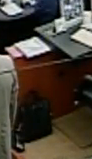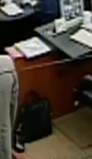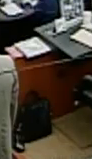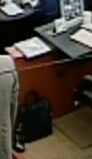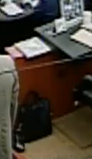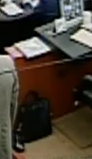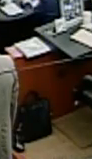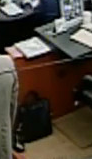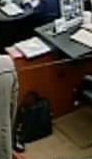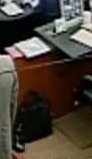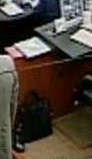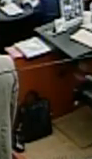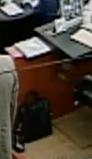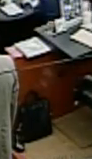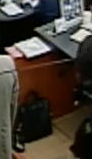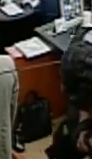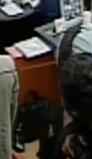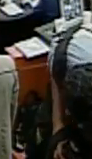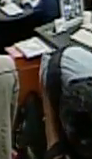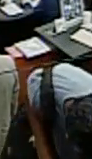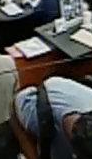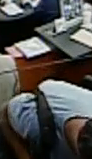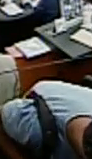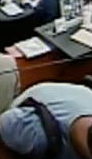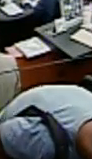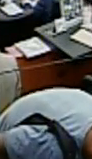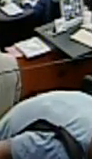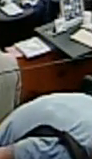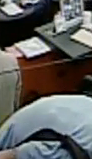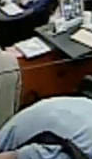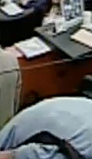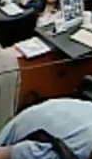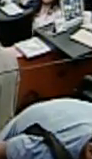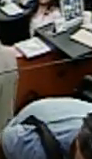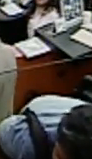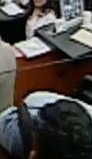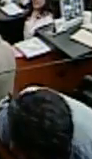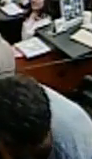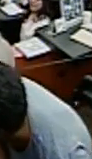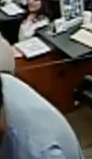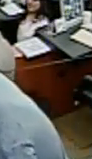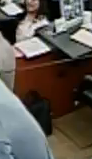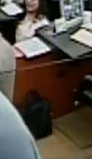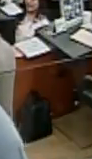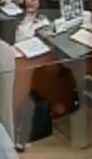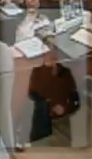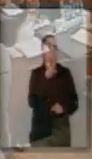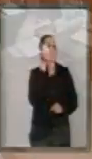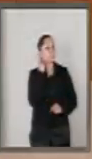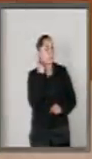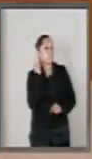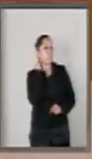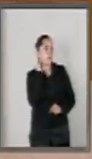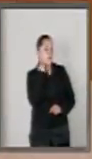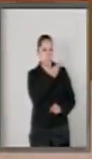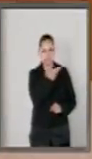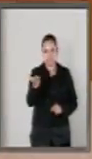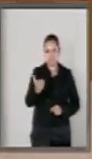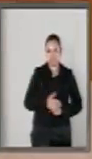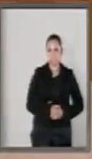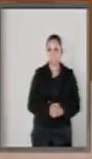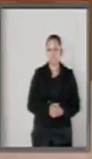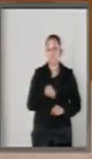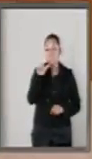Gracias, buenos días. Con su permiso, señor presidente, compañeras, compañeros, diputados, senadores. El dictamen